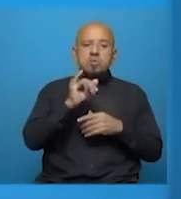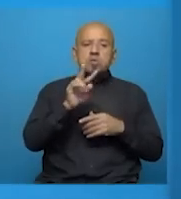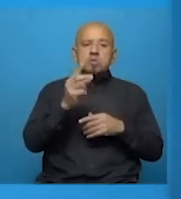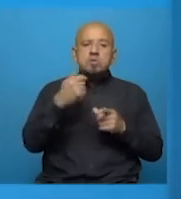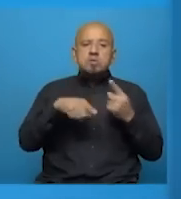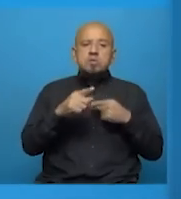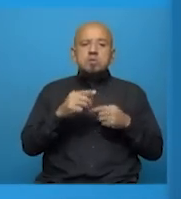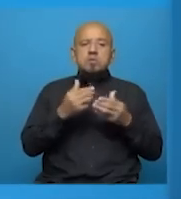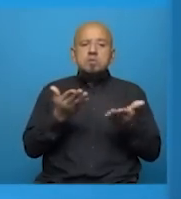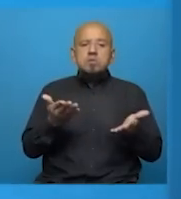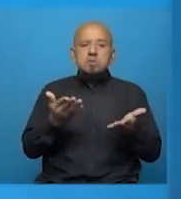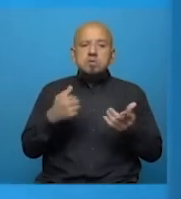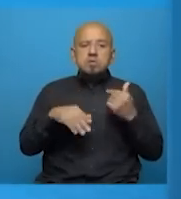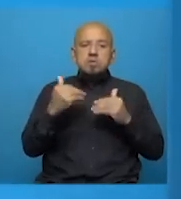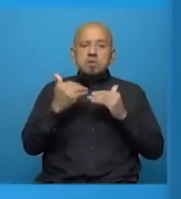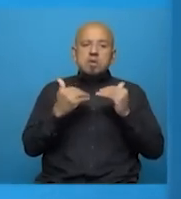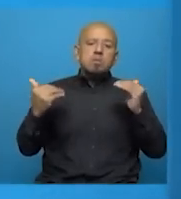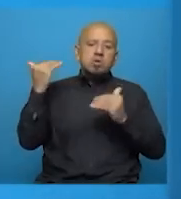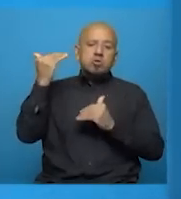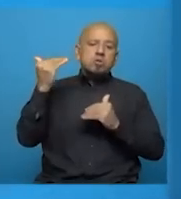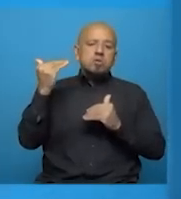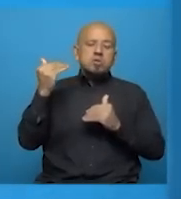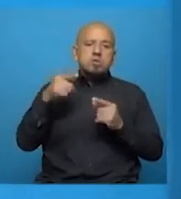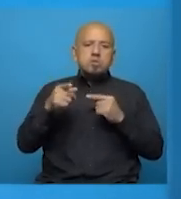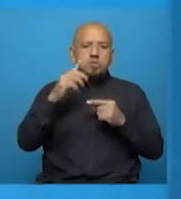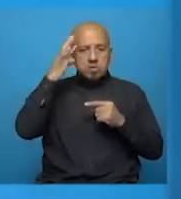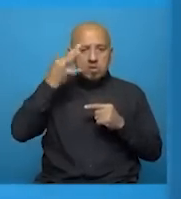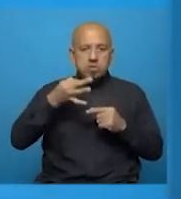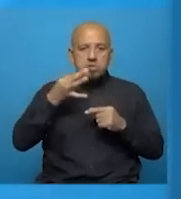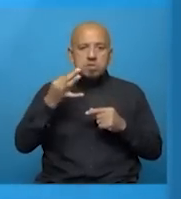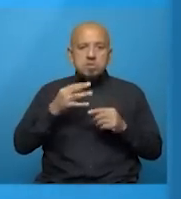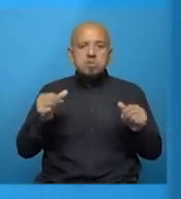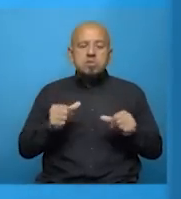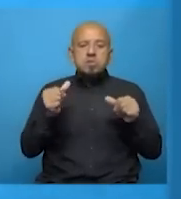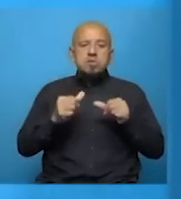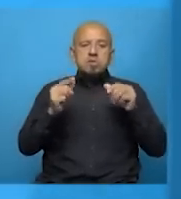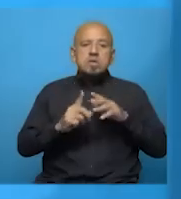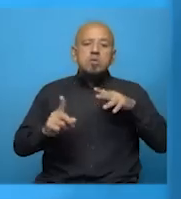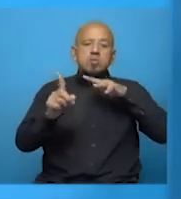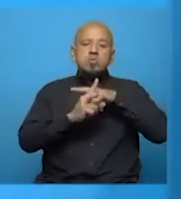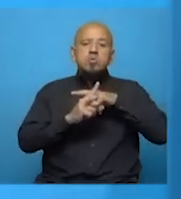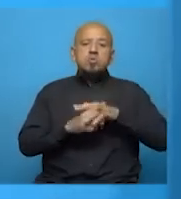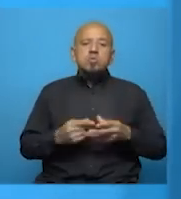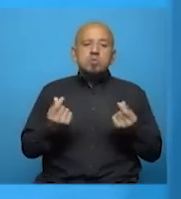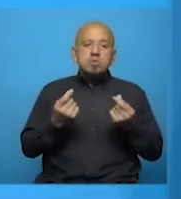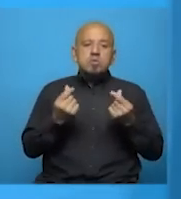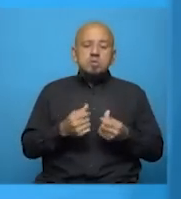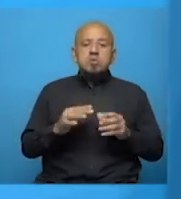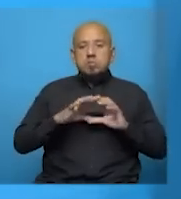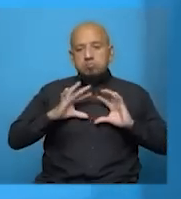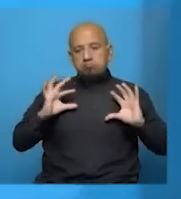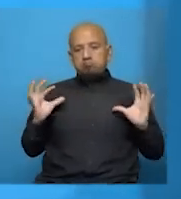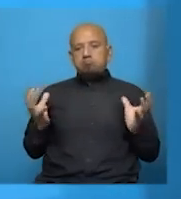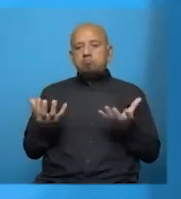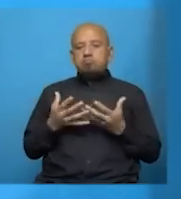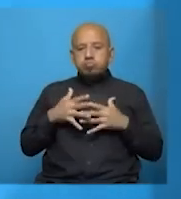IVA es de las clases altas. Cuando realmente si algo hizo la inclusión financiera fue masificar